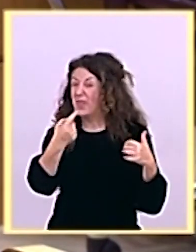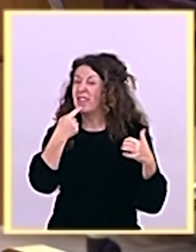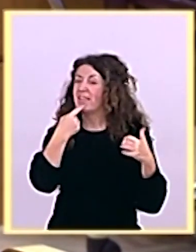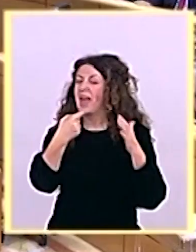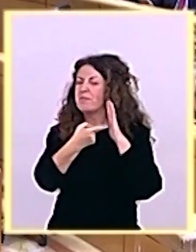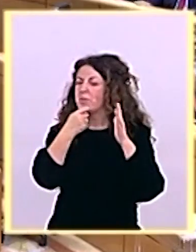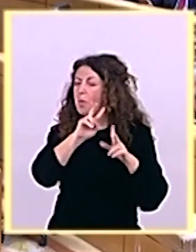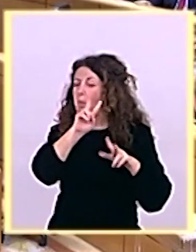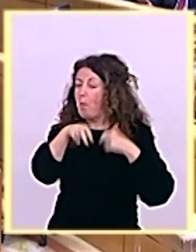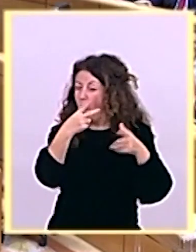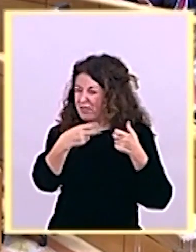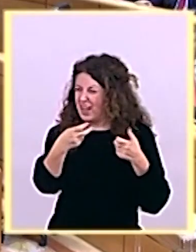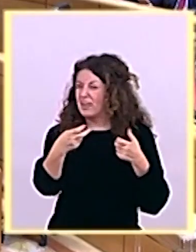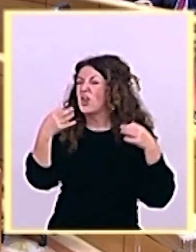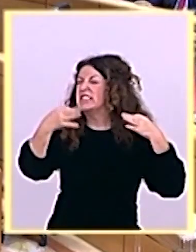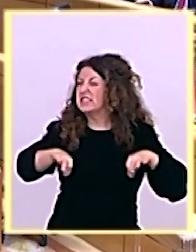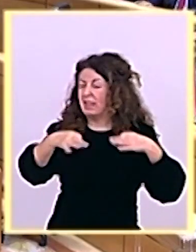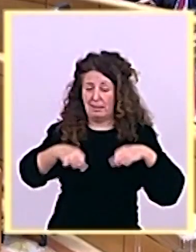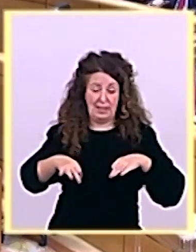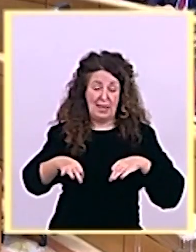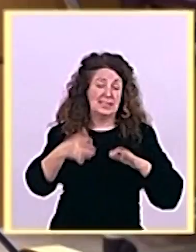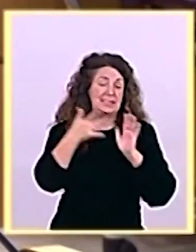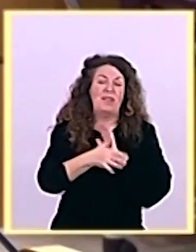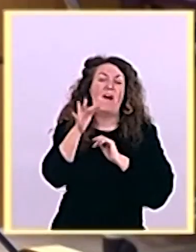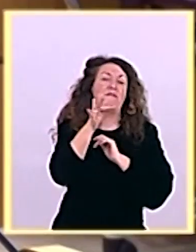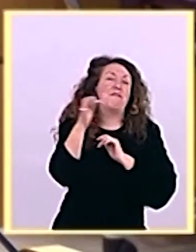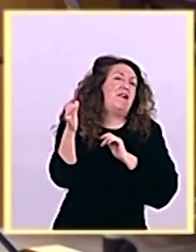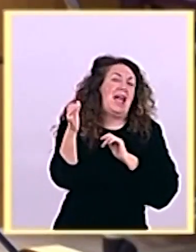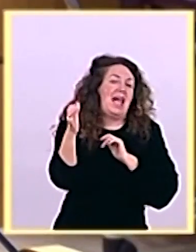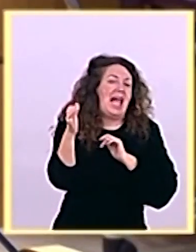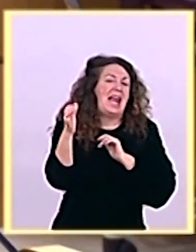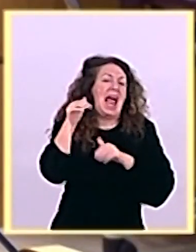instituciones. Aprovecho para desear al presidente suerte, porque me